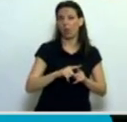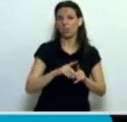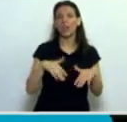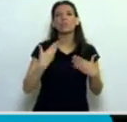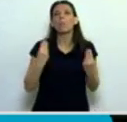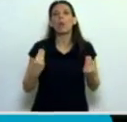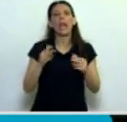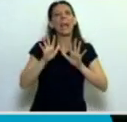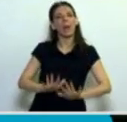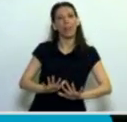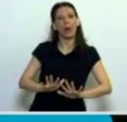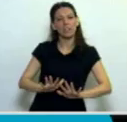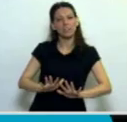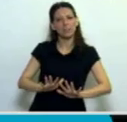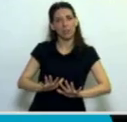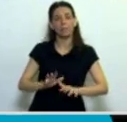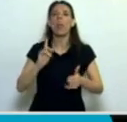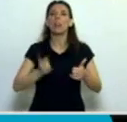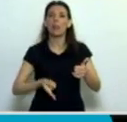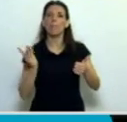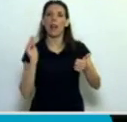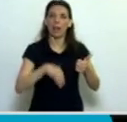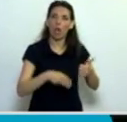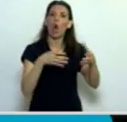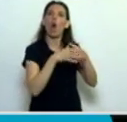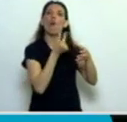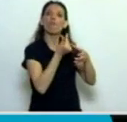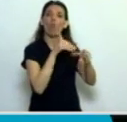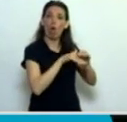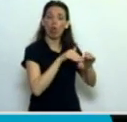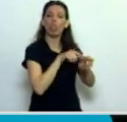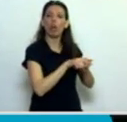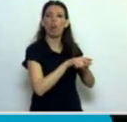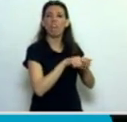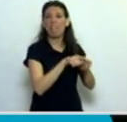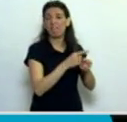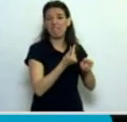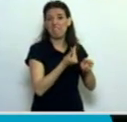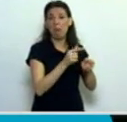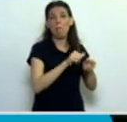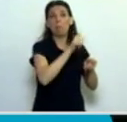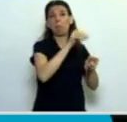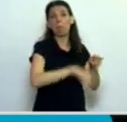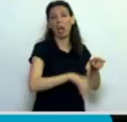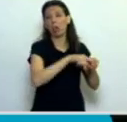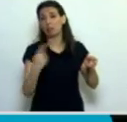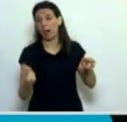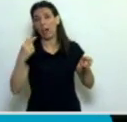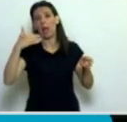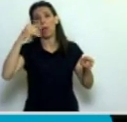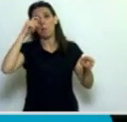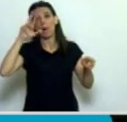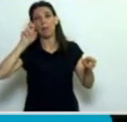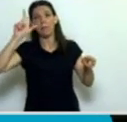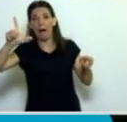esas acciones? También agregaba que el Fondo de Garantía rinde menos que el Merval. El diputado